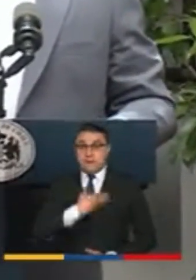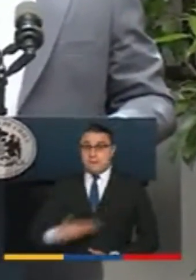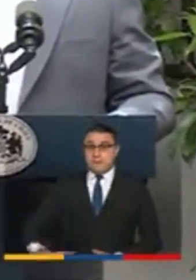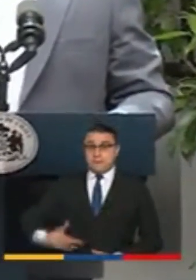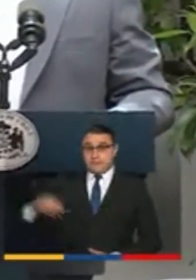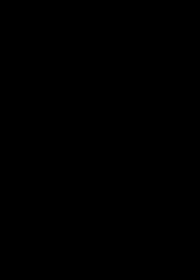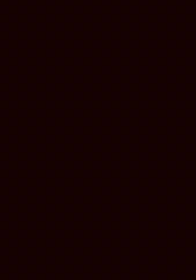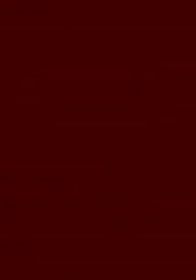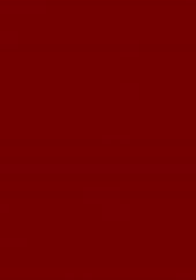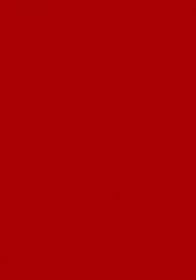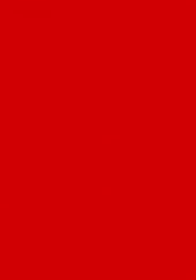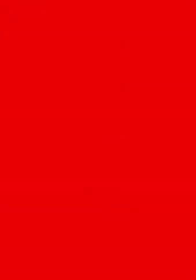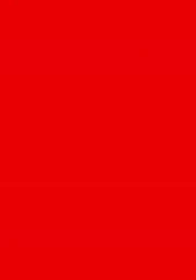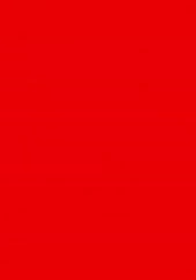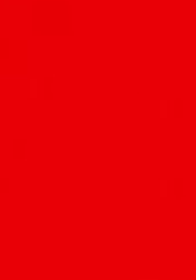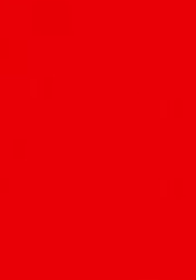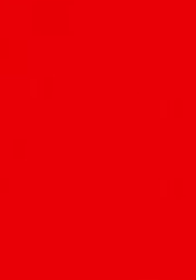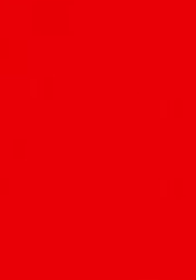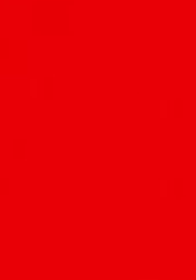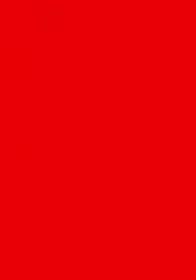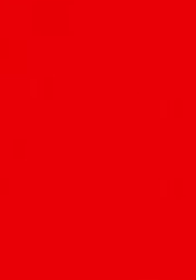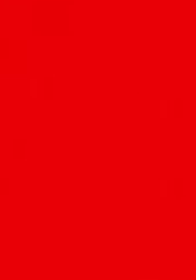Excelentísimo señor Gustavo.